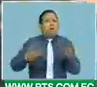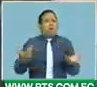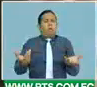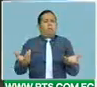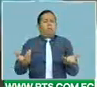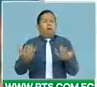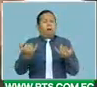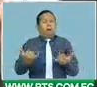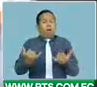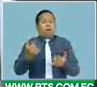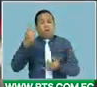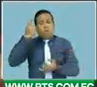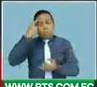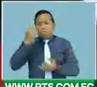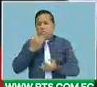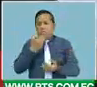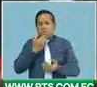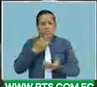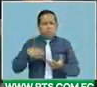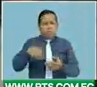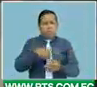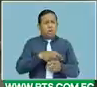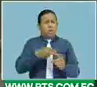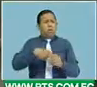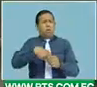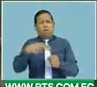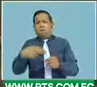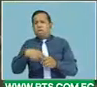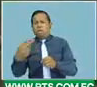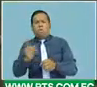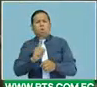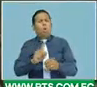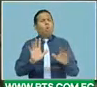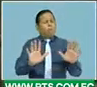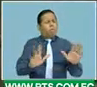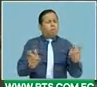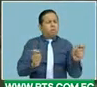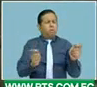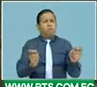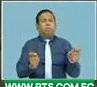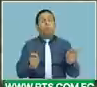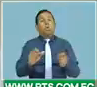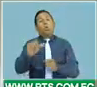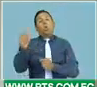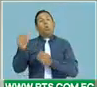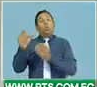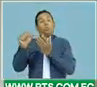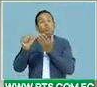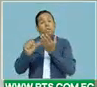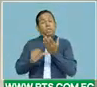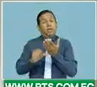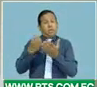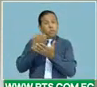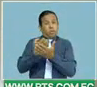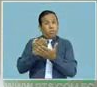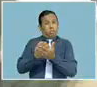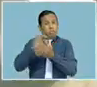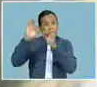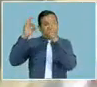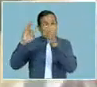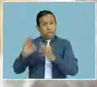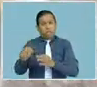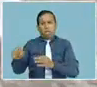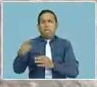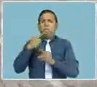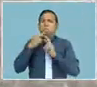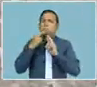alternativas para evitar desvinculaciones en la planta docente. Por otro lado, el Ministerio de Economía y Finanzas aún no se ha pronunciado sobre cuáles serán